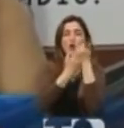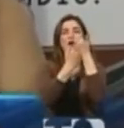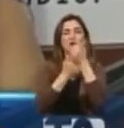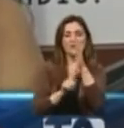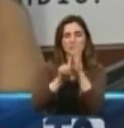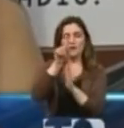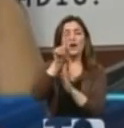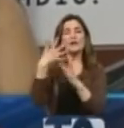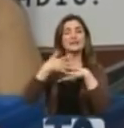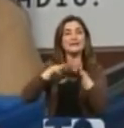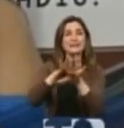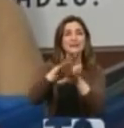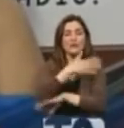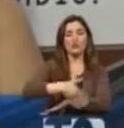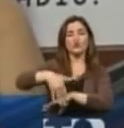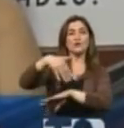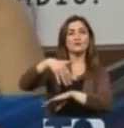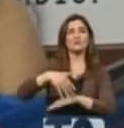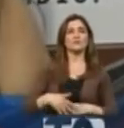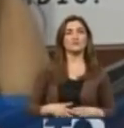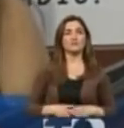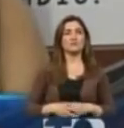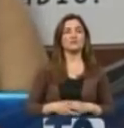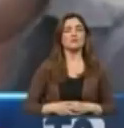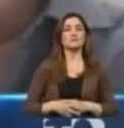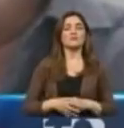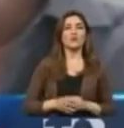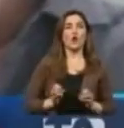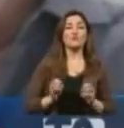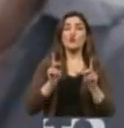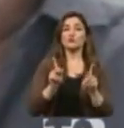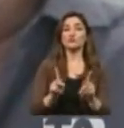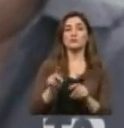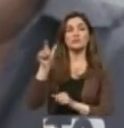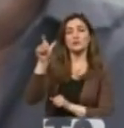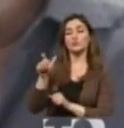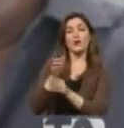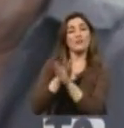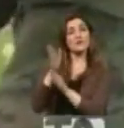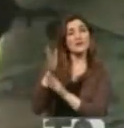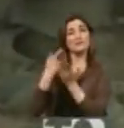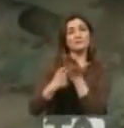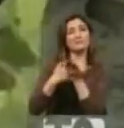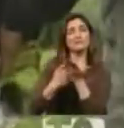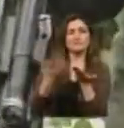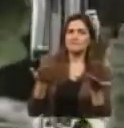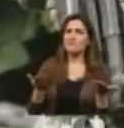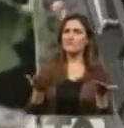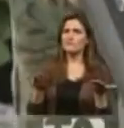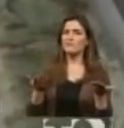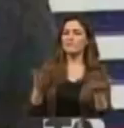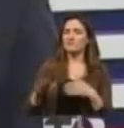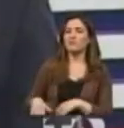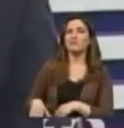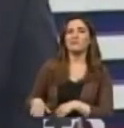integral fronterizo, fronteras vivas, oportunidades. Sin embargo, para el analista Fernando Carrión, estas acciones llegan